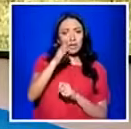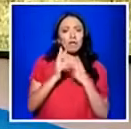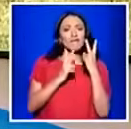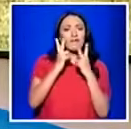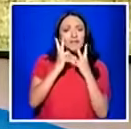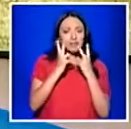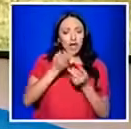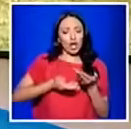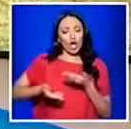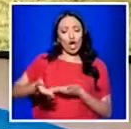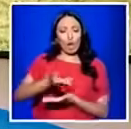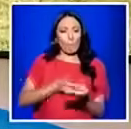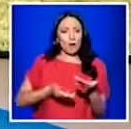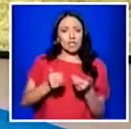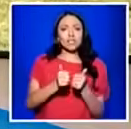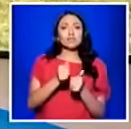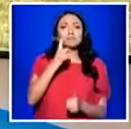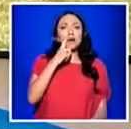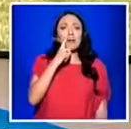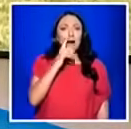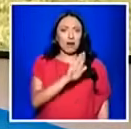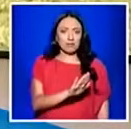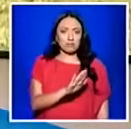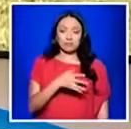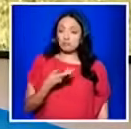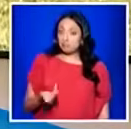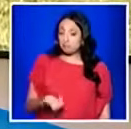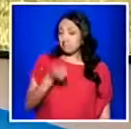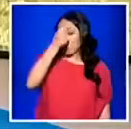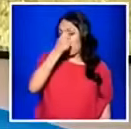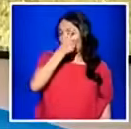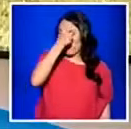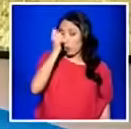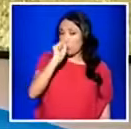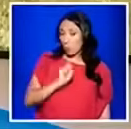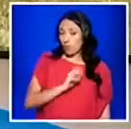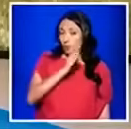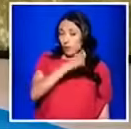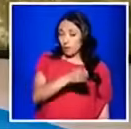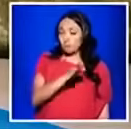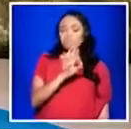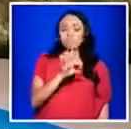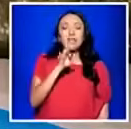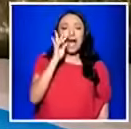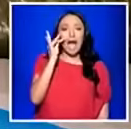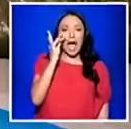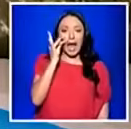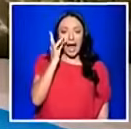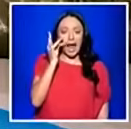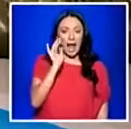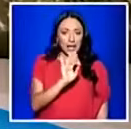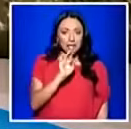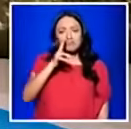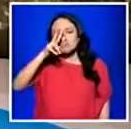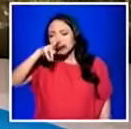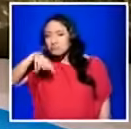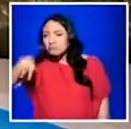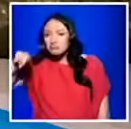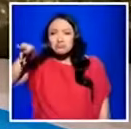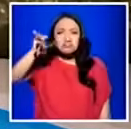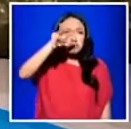para compartir con el padre en su día, cuando este domingo 16 de junio. Por eso Alex Ceballos recorrió esa